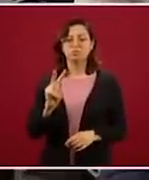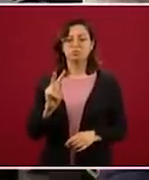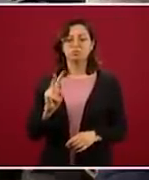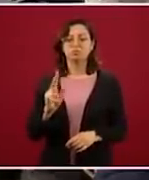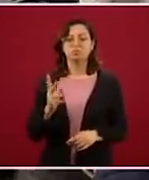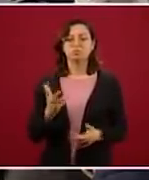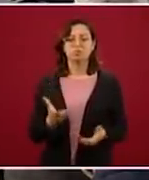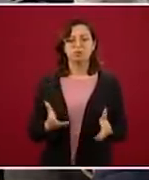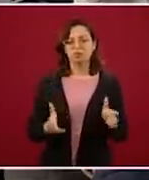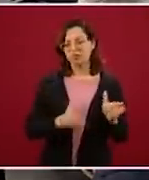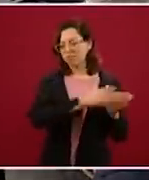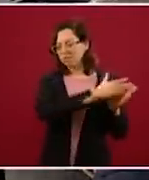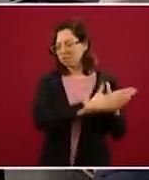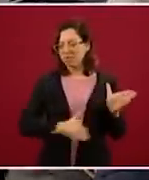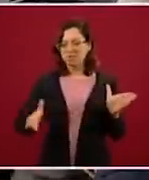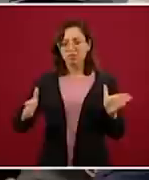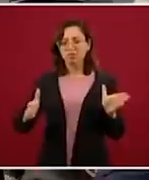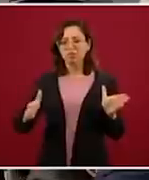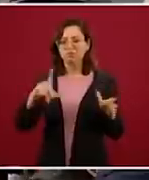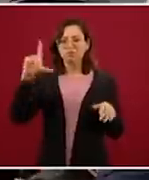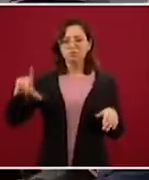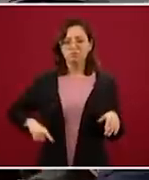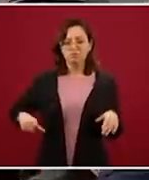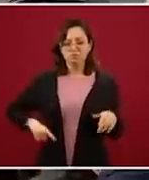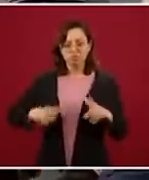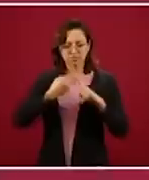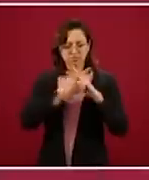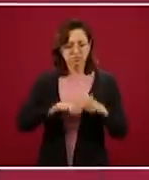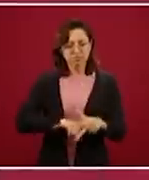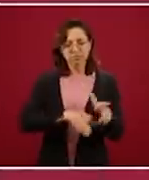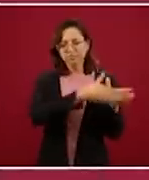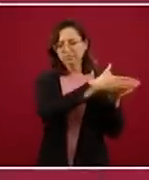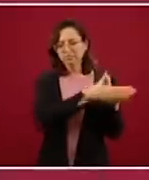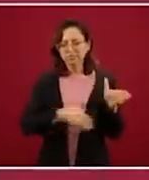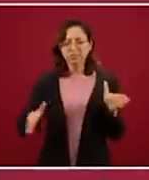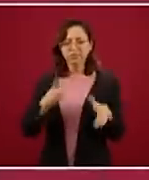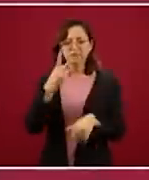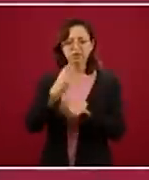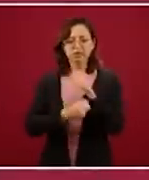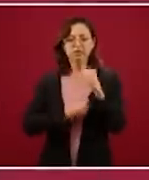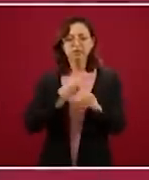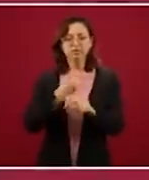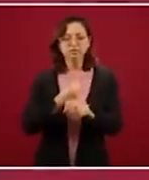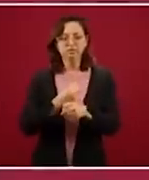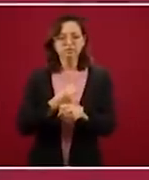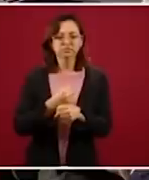en todo el tiempo que llevamos en el gobierno, yo creo que estamos,